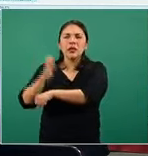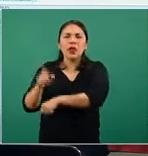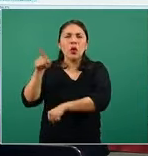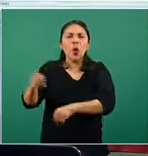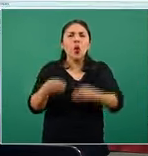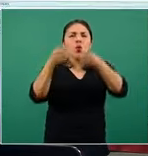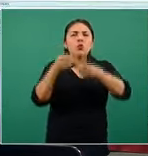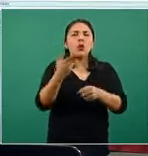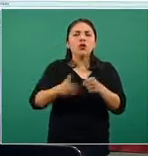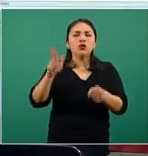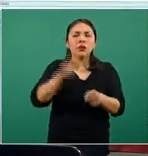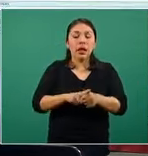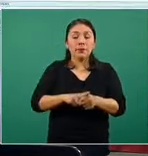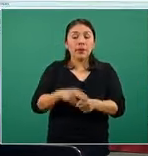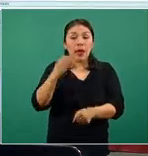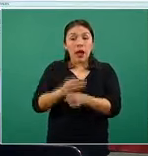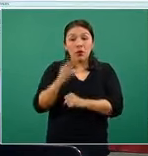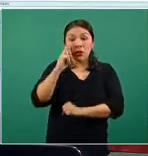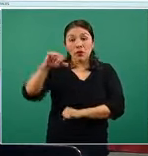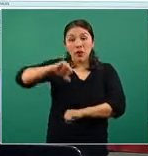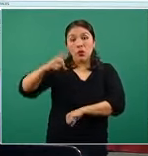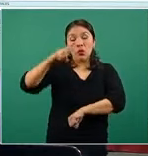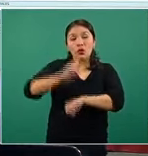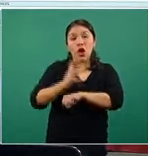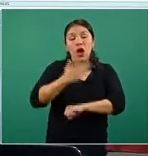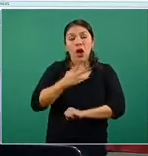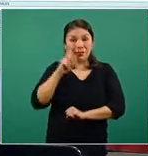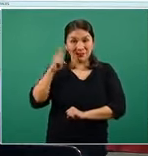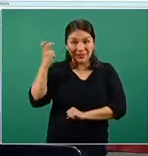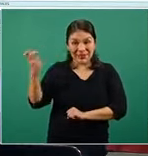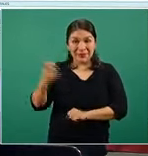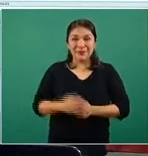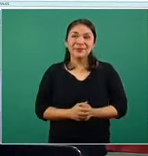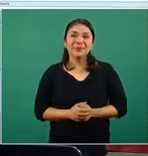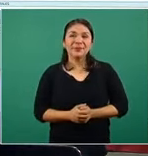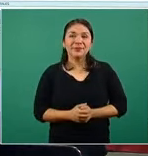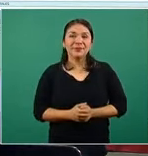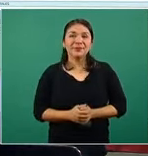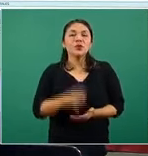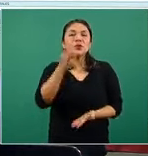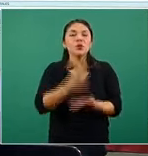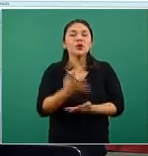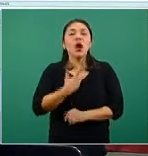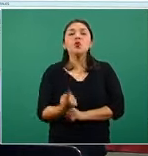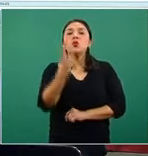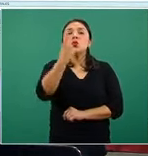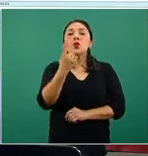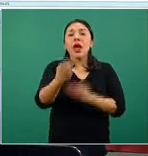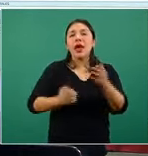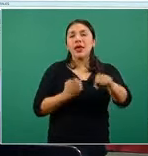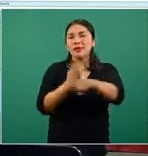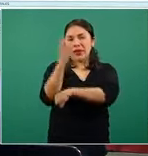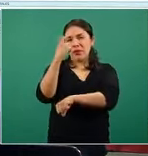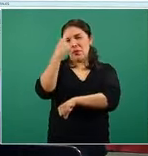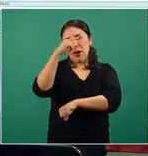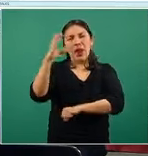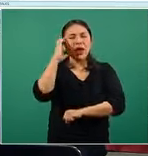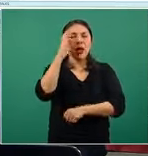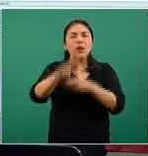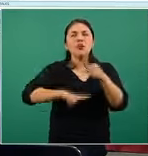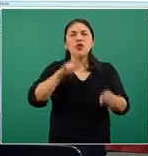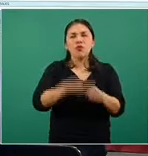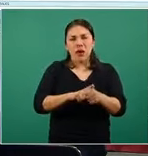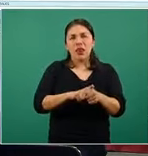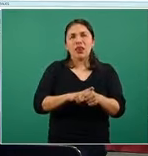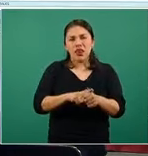ocupación hospitalaria y para el día de hoy queda de la siguiente manera. Ya solo tenemos una entidad para efectos de las camas generales,